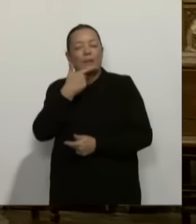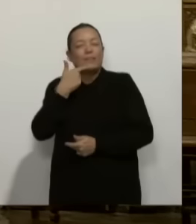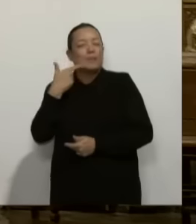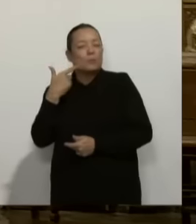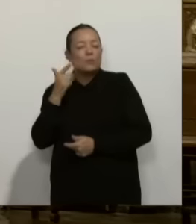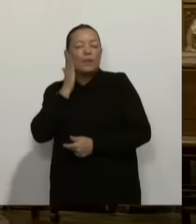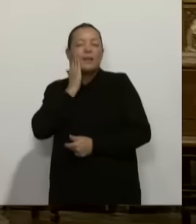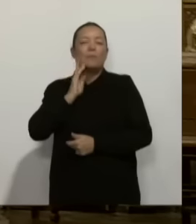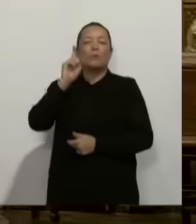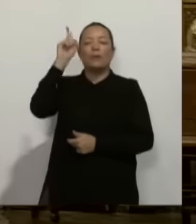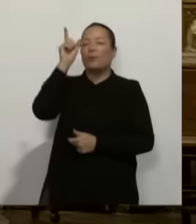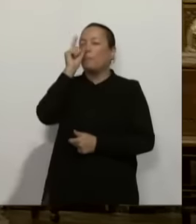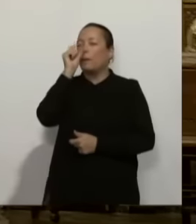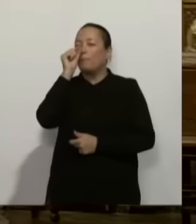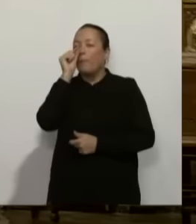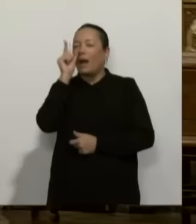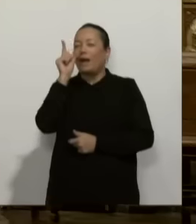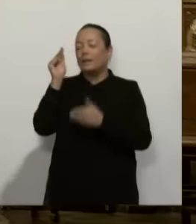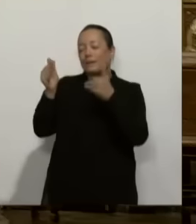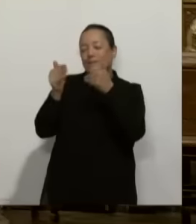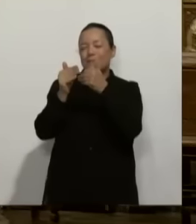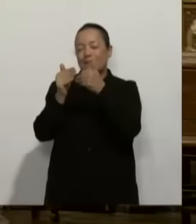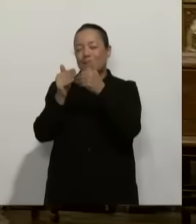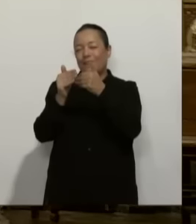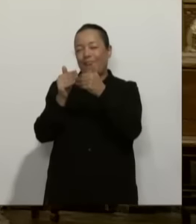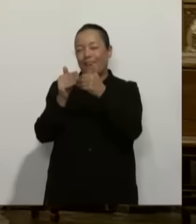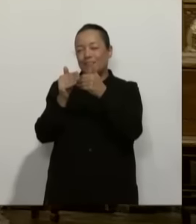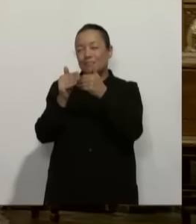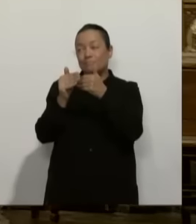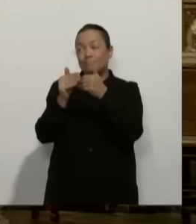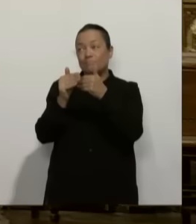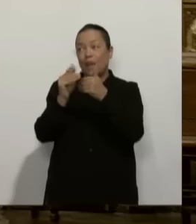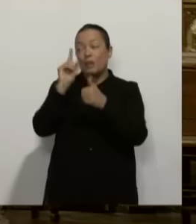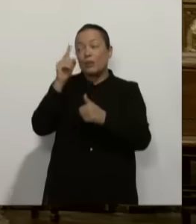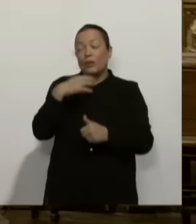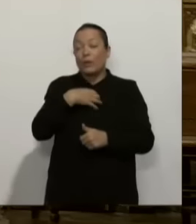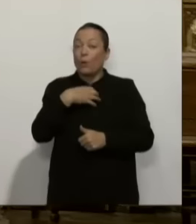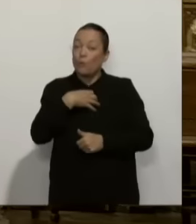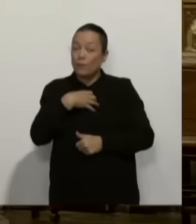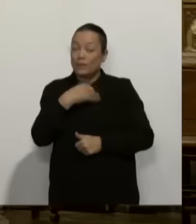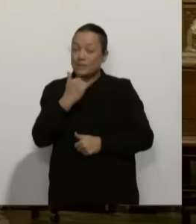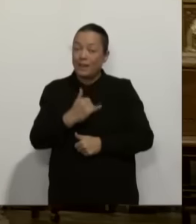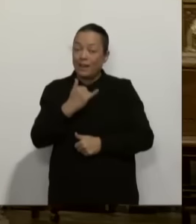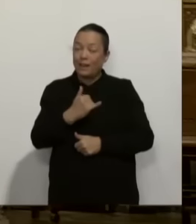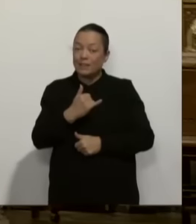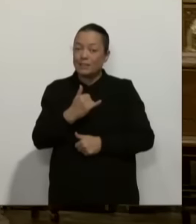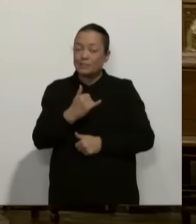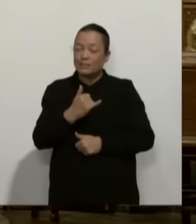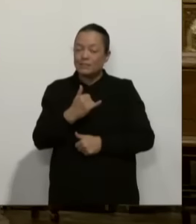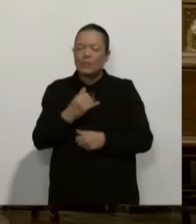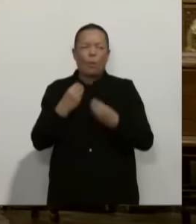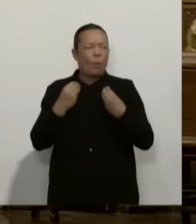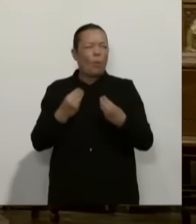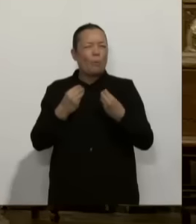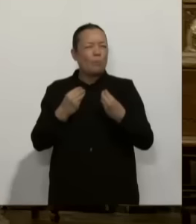de la ternura del Dios papá, del Dios que está cerca, del Dios que genera confianza. ¿Y cómo